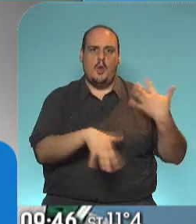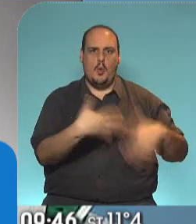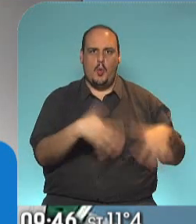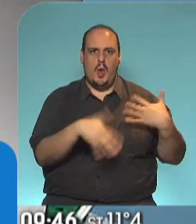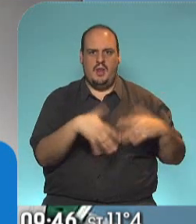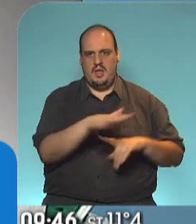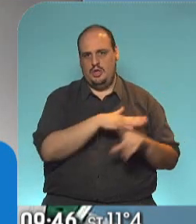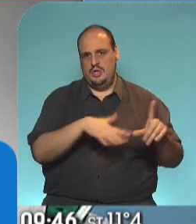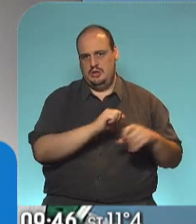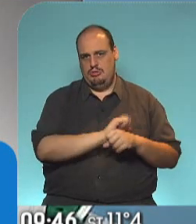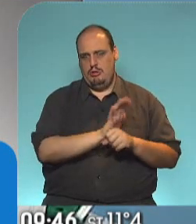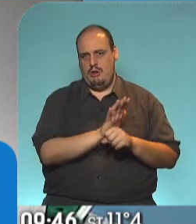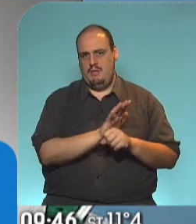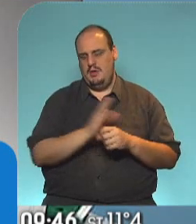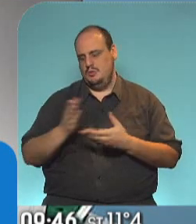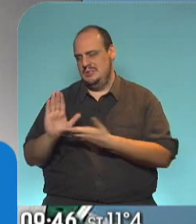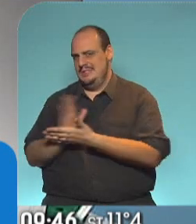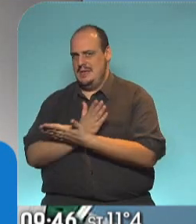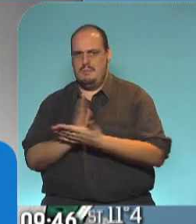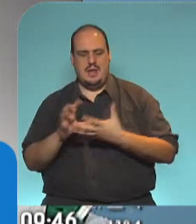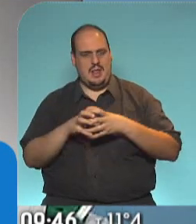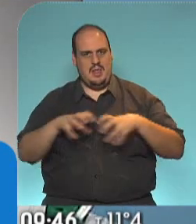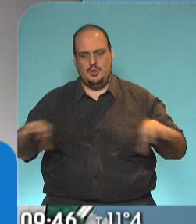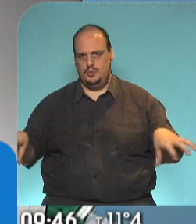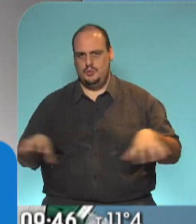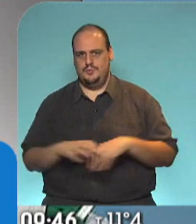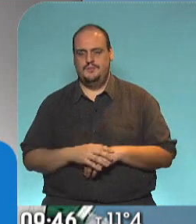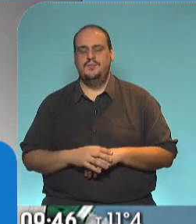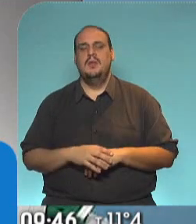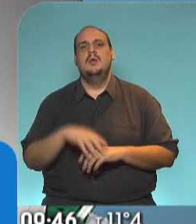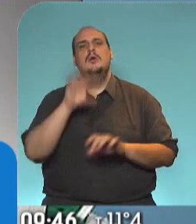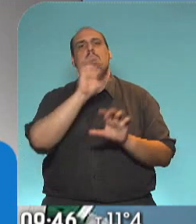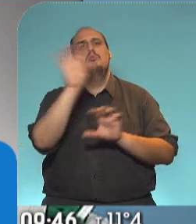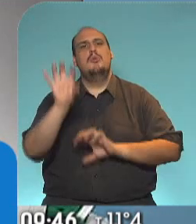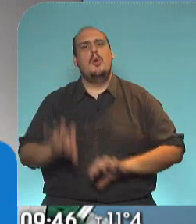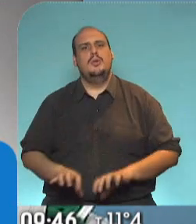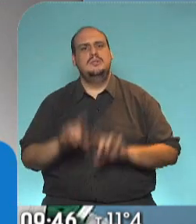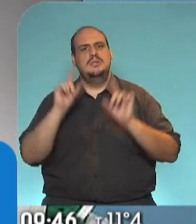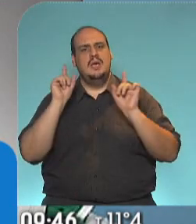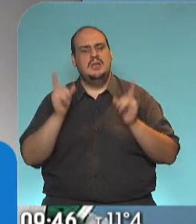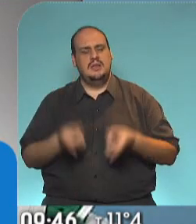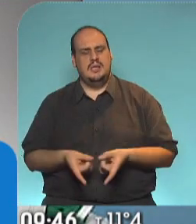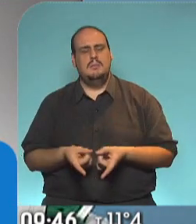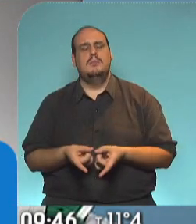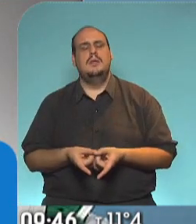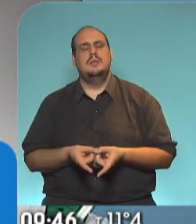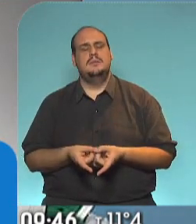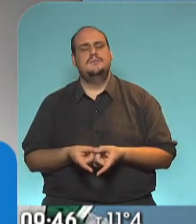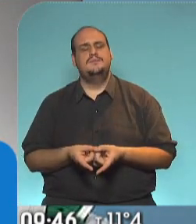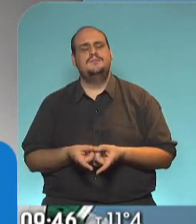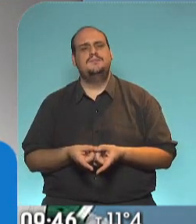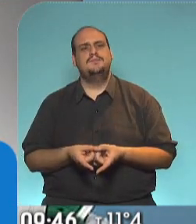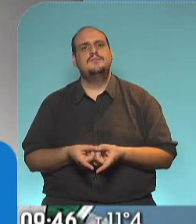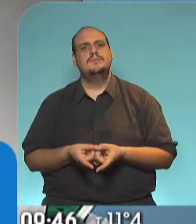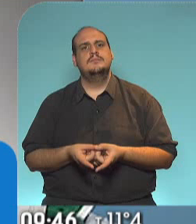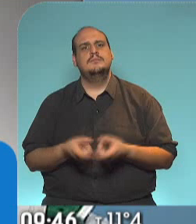este contexto las provincias también hemos hemos podido conseguir que junto con el